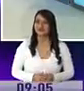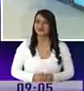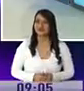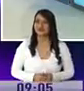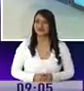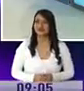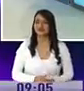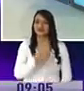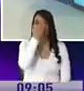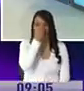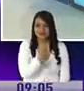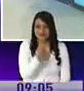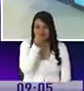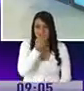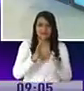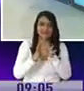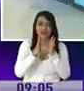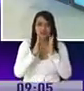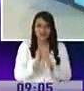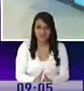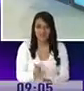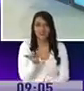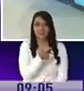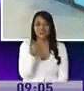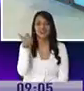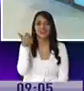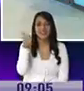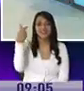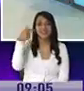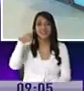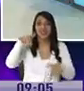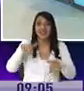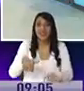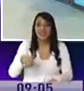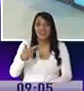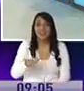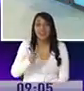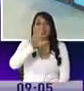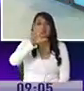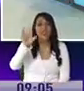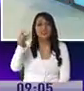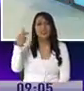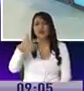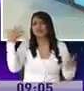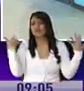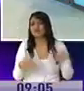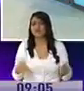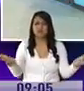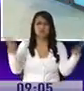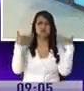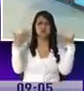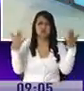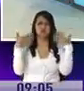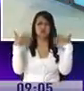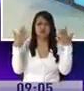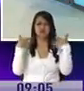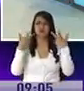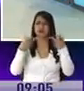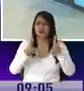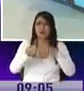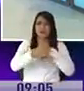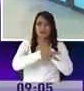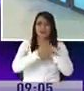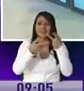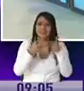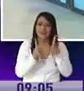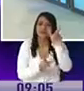Buenos días Roberto Alison ustedes con 10 gros nosotros acá estamos cercanos ya a los 30 acá hace bastante calor y sobre todo el calor